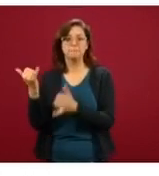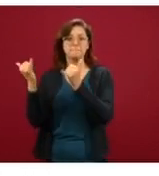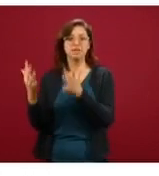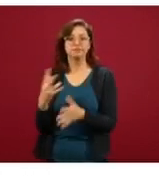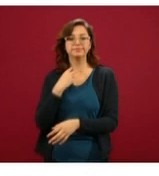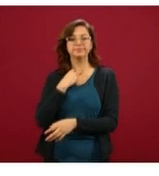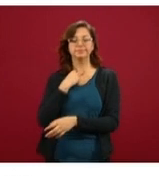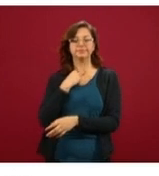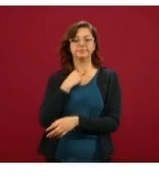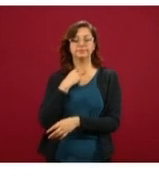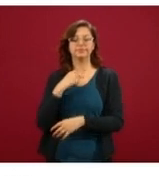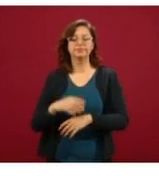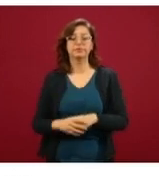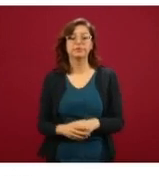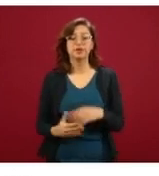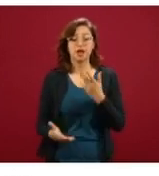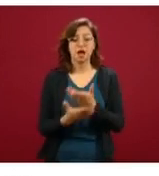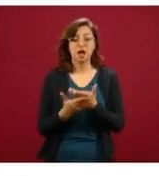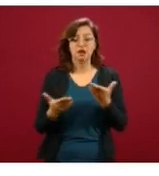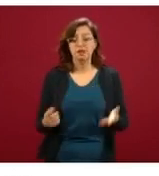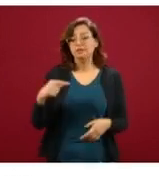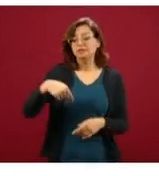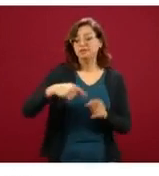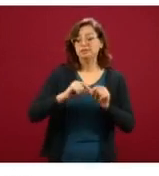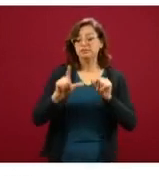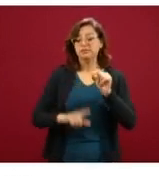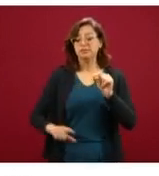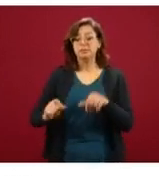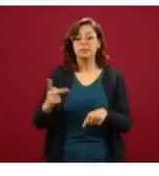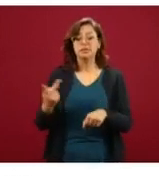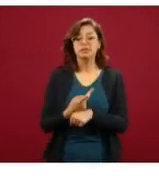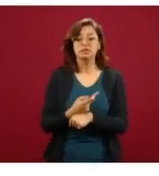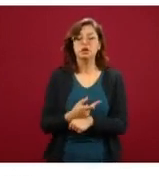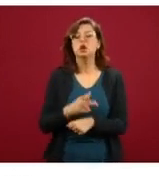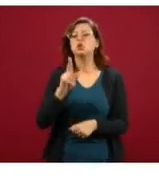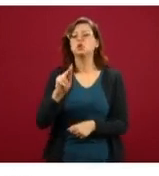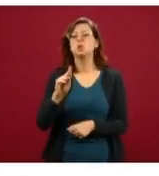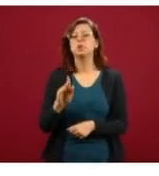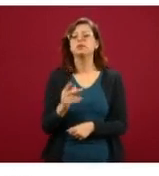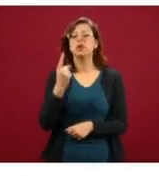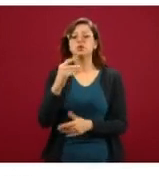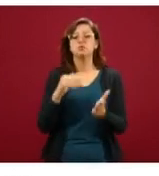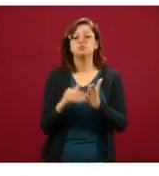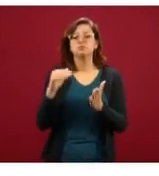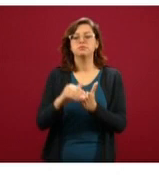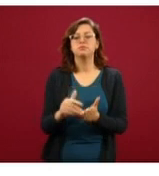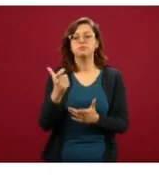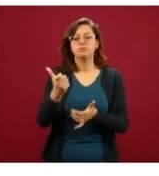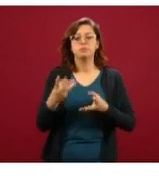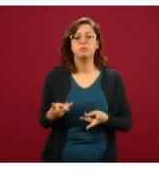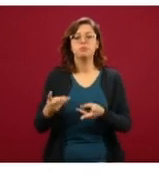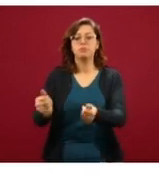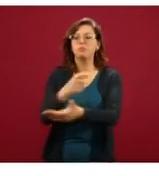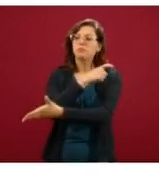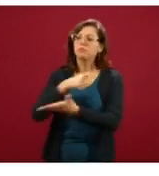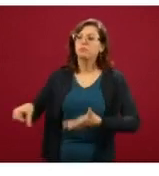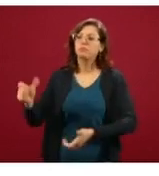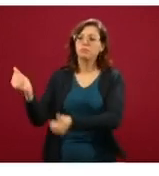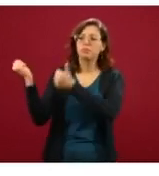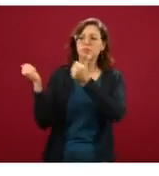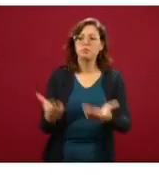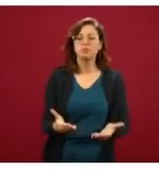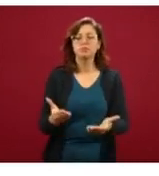Y lo que hemos logrado en México, hemos comprado 91 millones de pesos en medicamentos oncológicos. Estos son